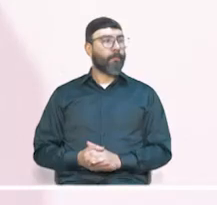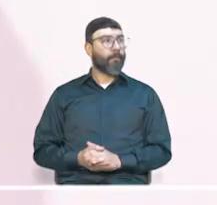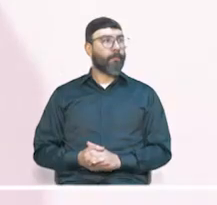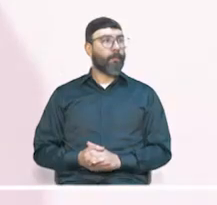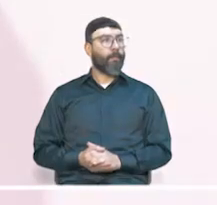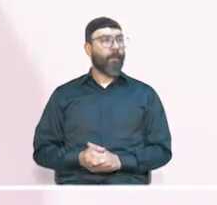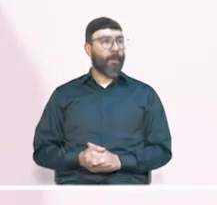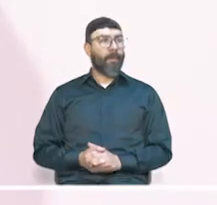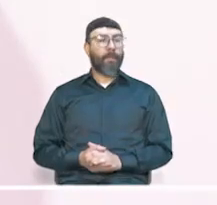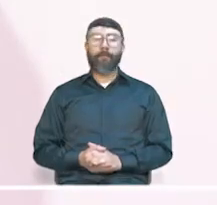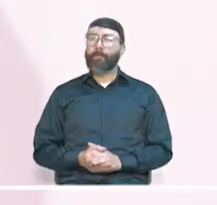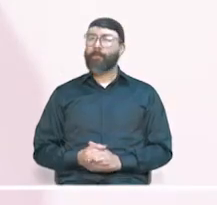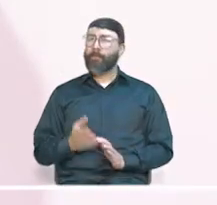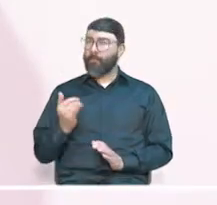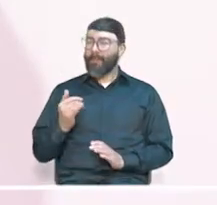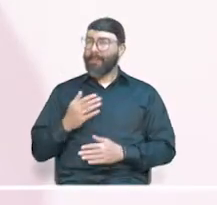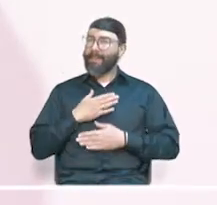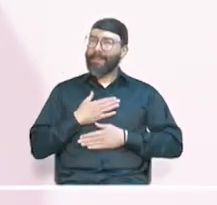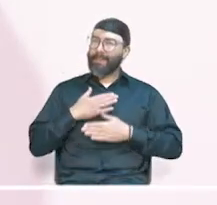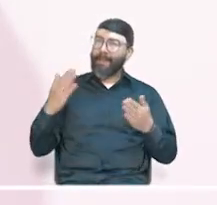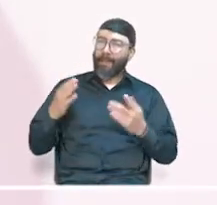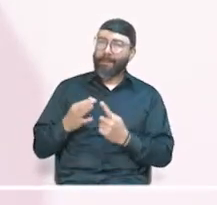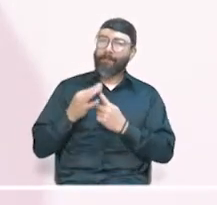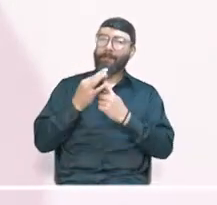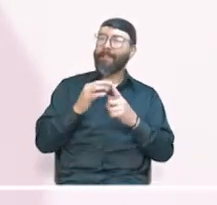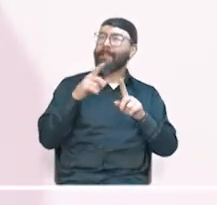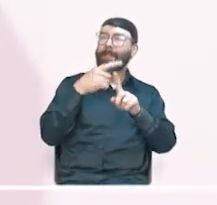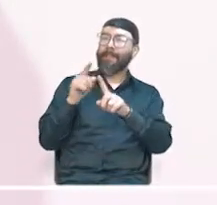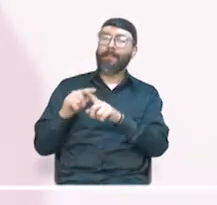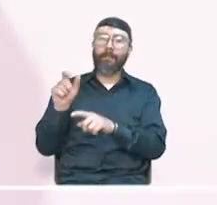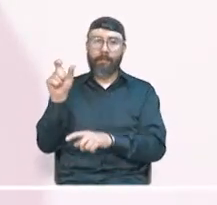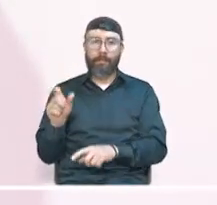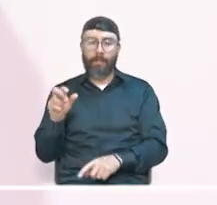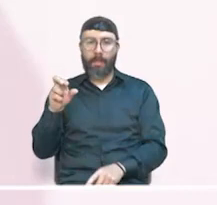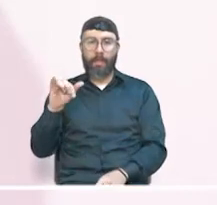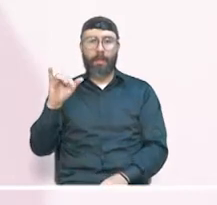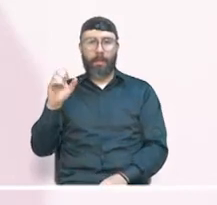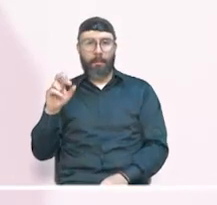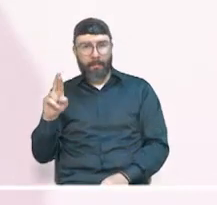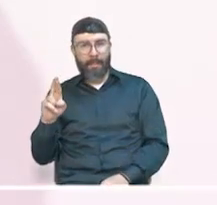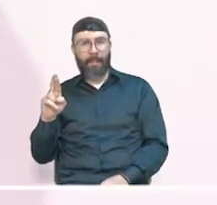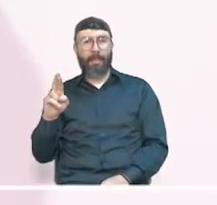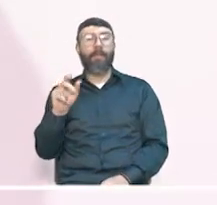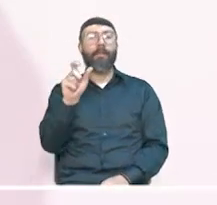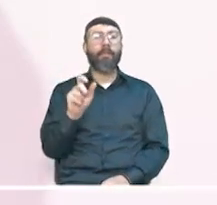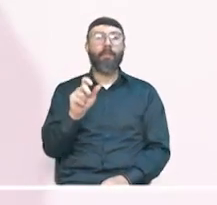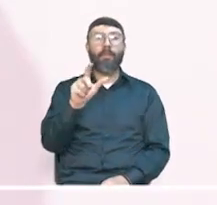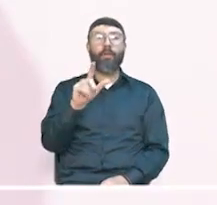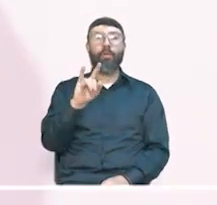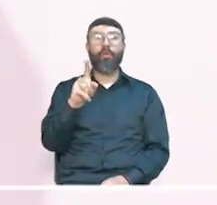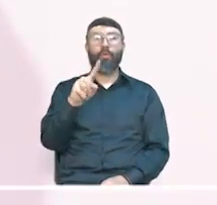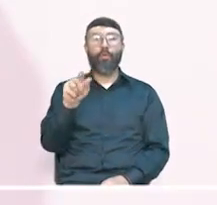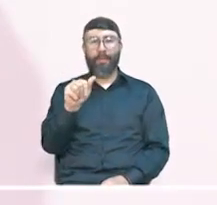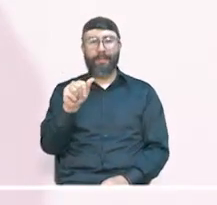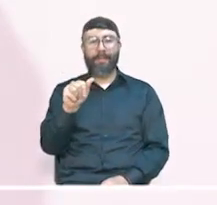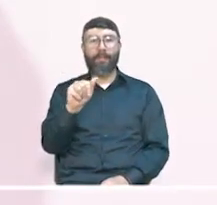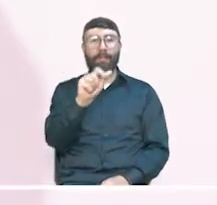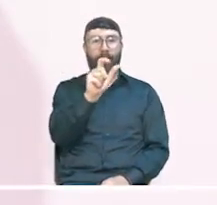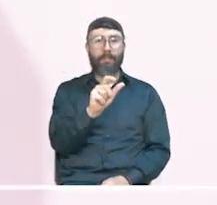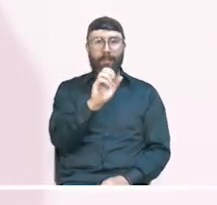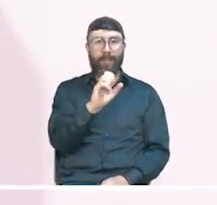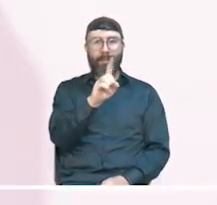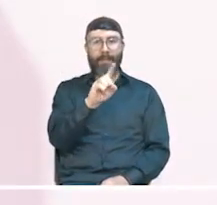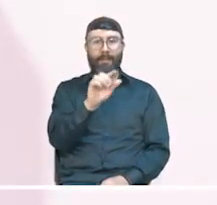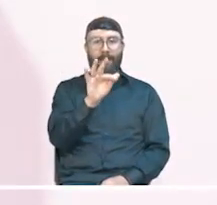Bueno, vamos entonces a dar unos saludos muy especiales a Pierre, a Luisa, a